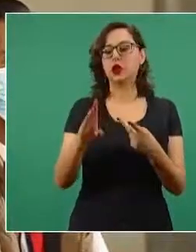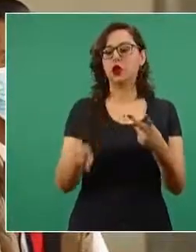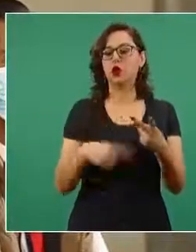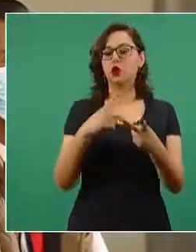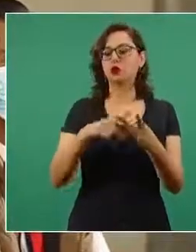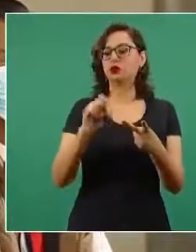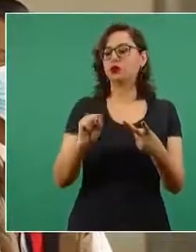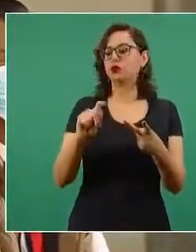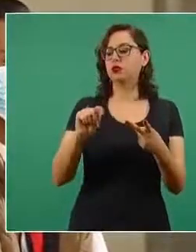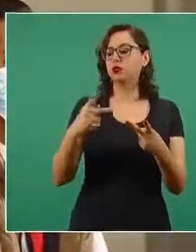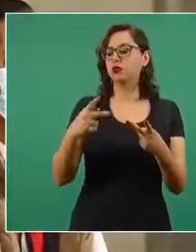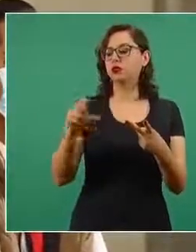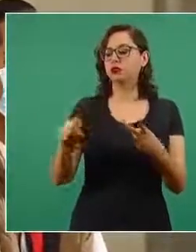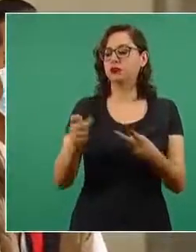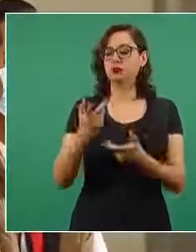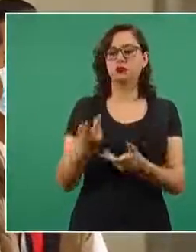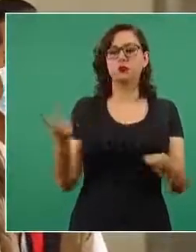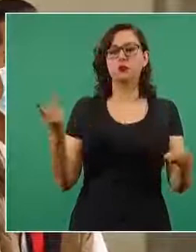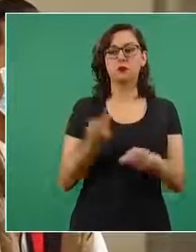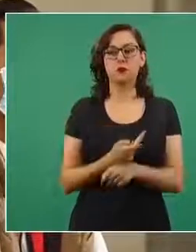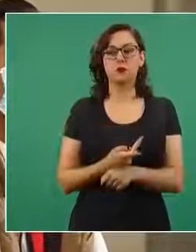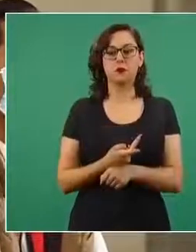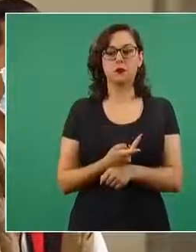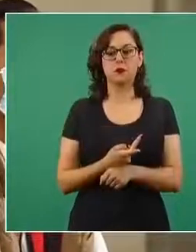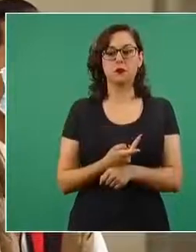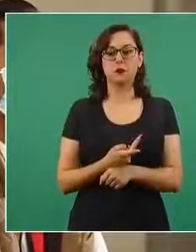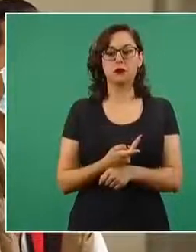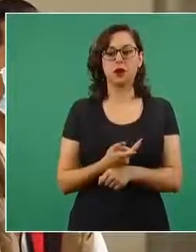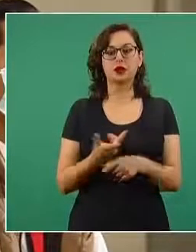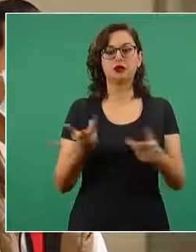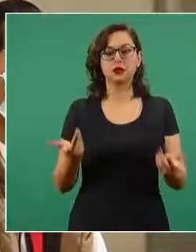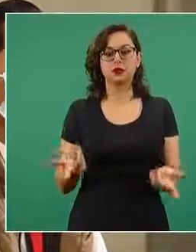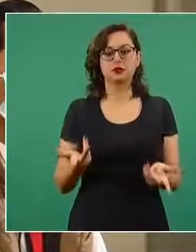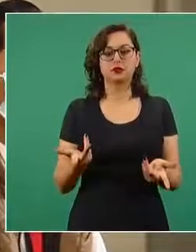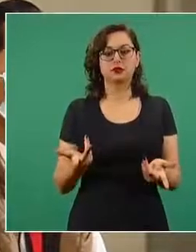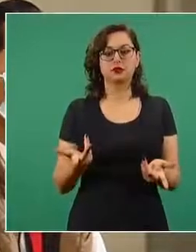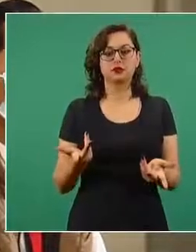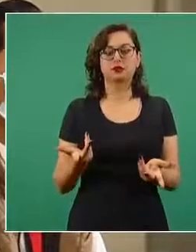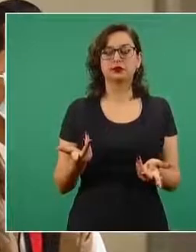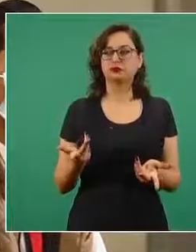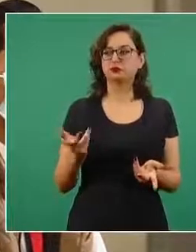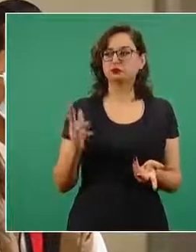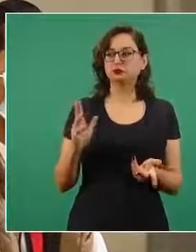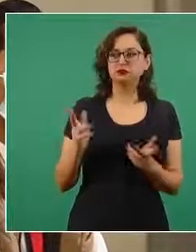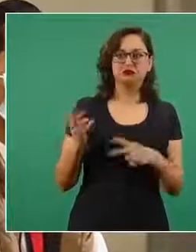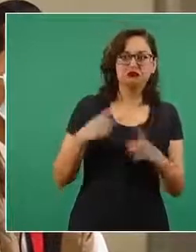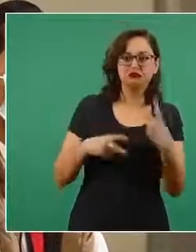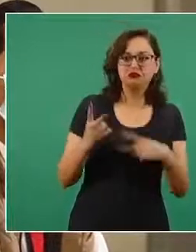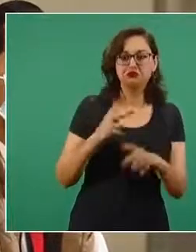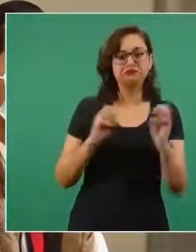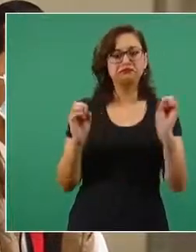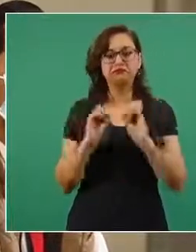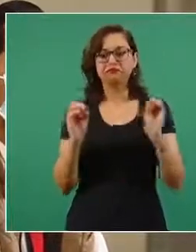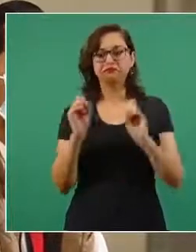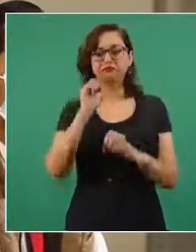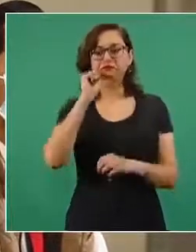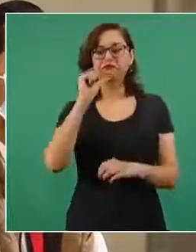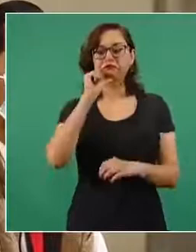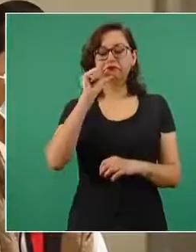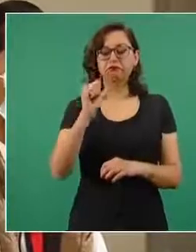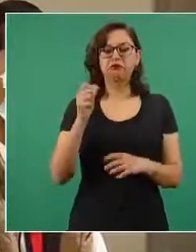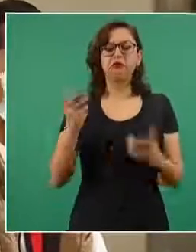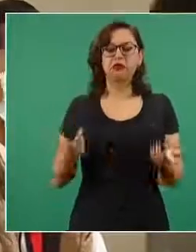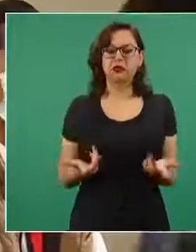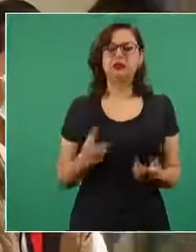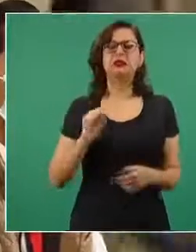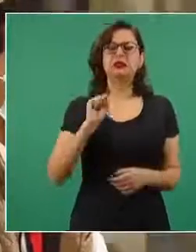para esto. Han estado trabajando muy fuerte, muy bien. Ya entrevistaron a todos los líderes, ya entrevistaron a la gente de